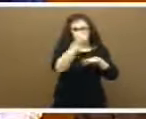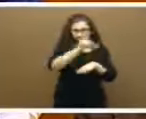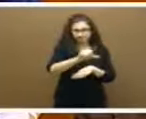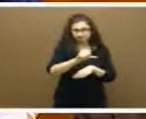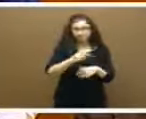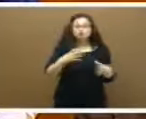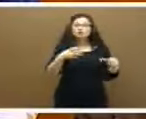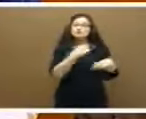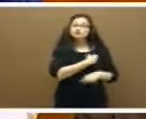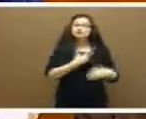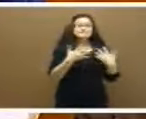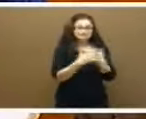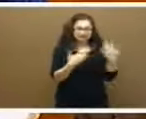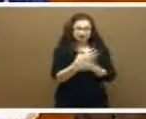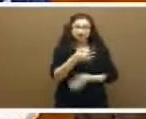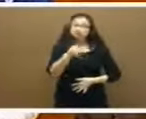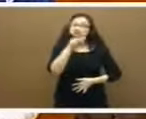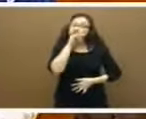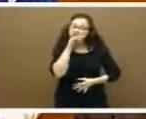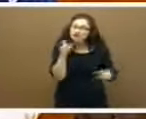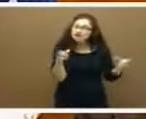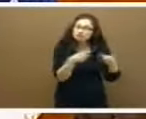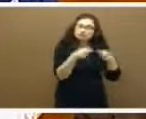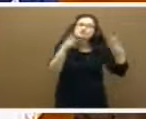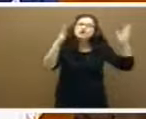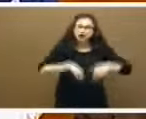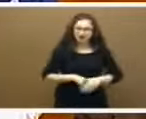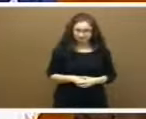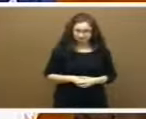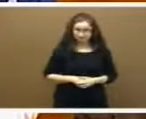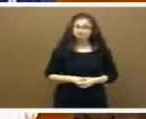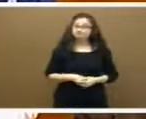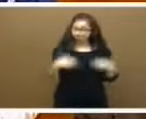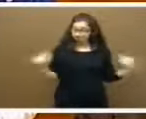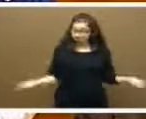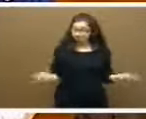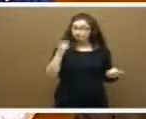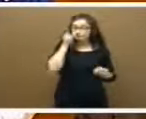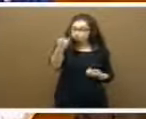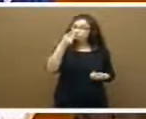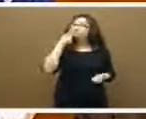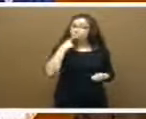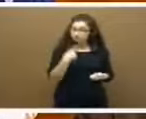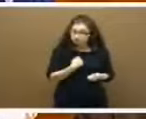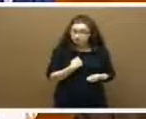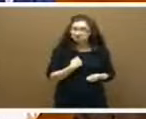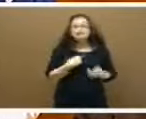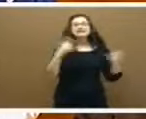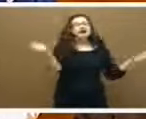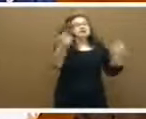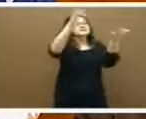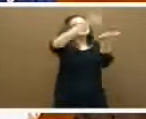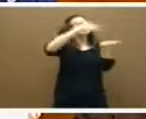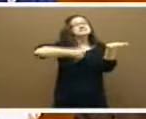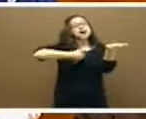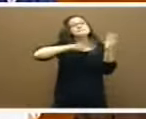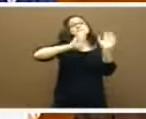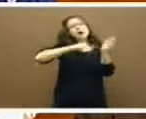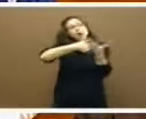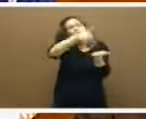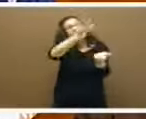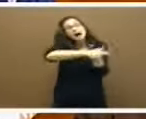no se ha reunido todavía, por mucho que usted se empeñe. Ustedes nos dicen que se ha celebrado, pero que creen que las actas están